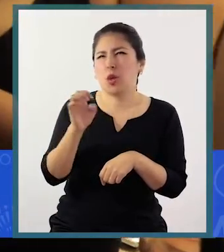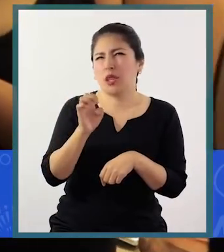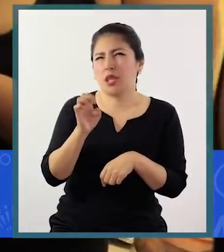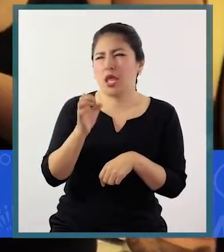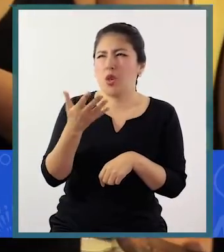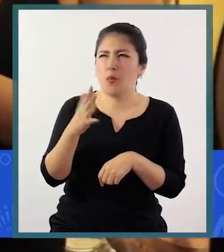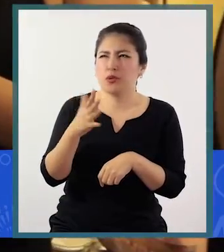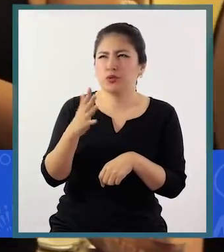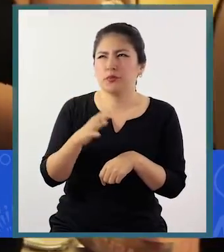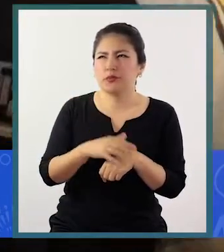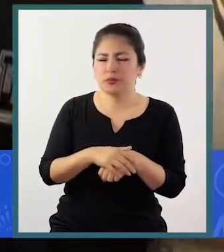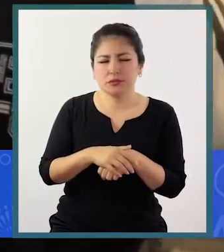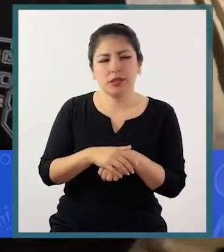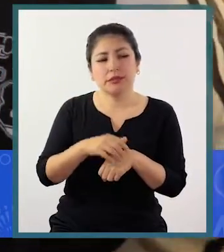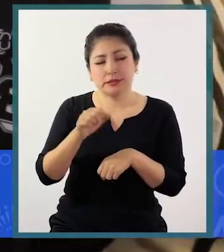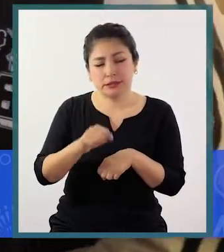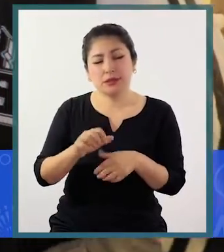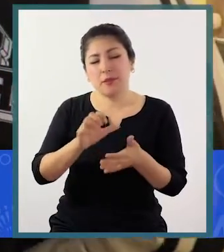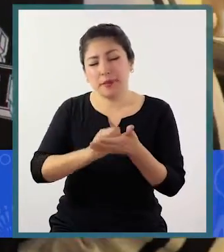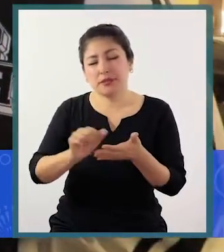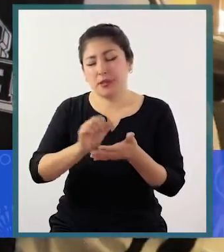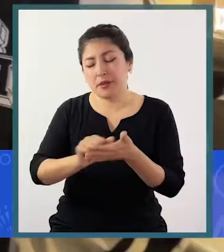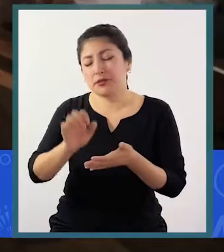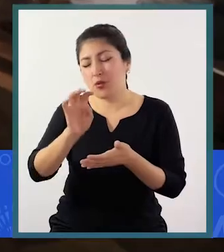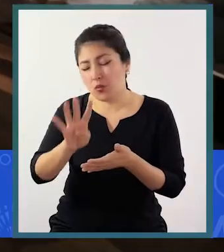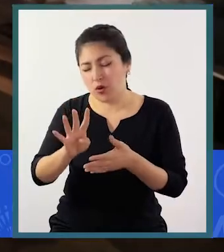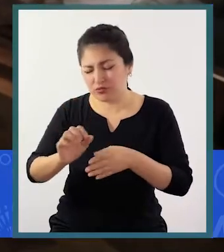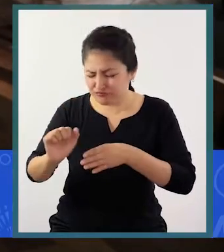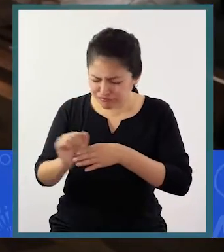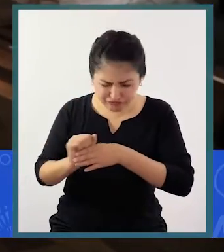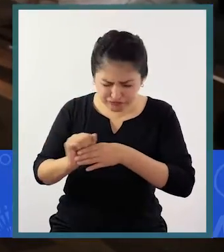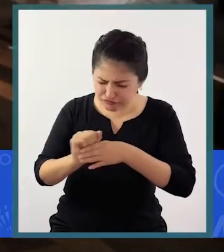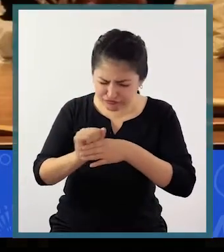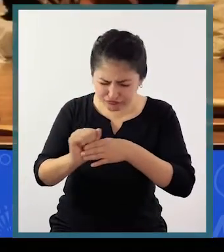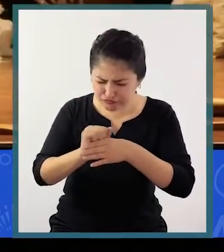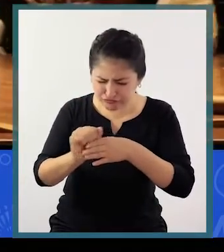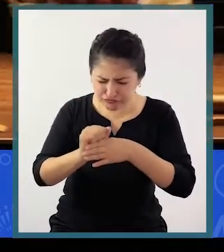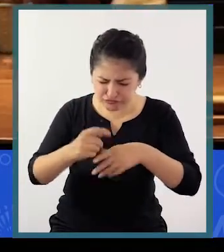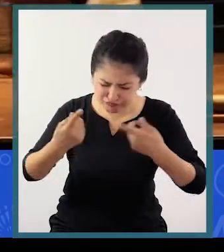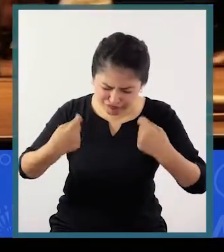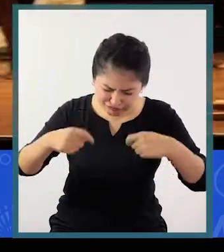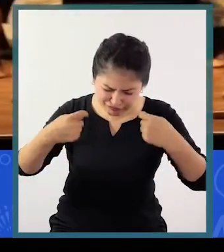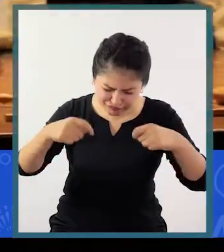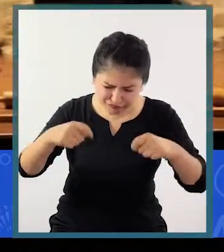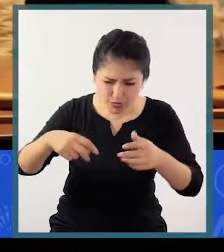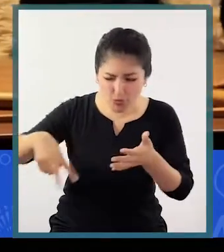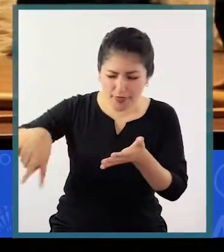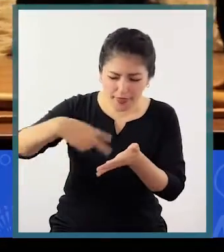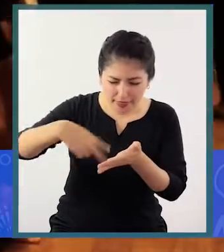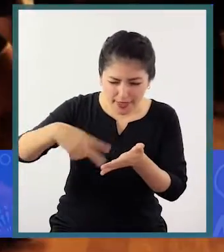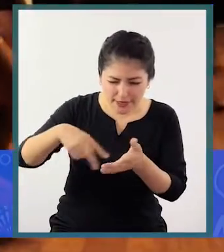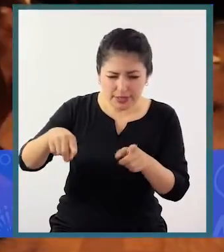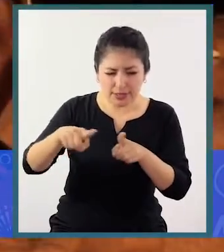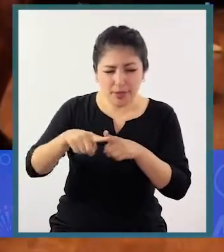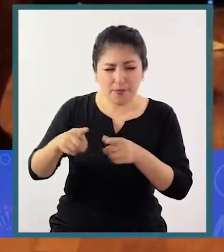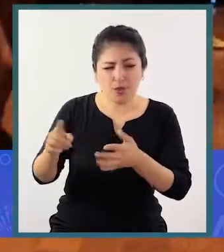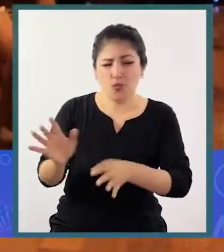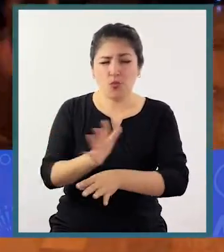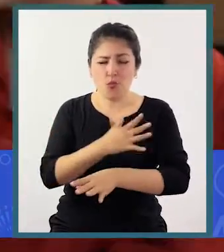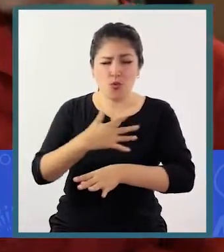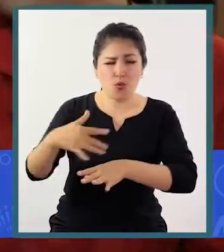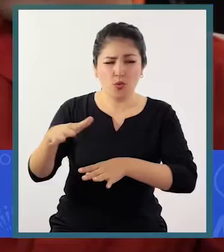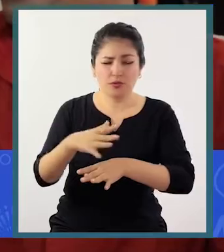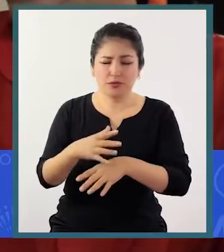Sí, desde enero. Sí. Hemos estado 4 meses ensayando. Tenemos un trabajo muy, muy genial de danza y también un ensayo muy fuerte de